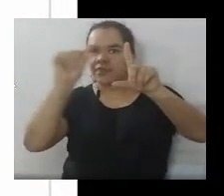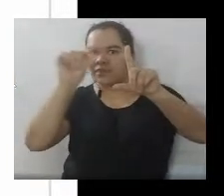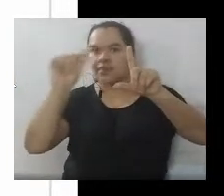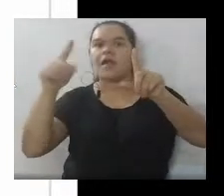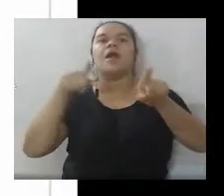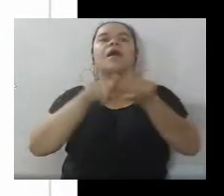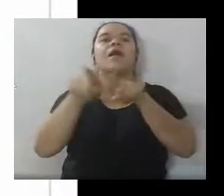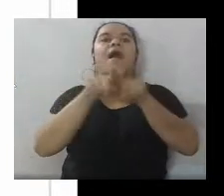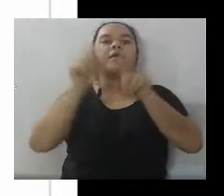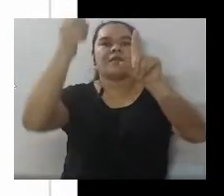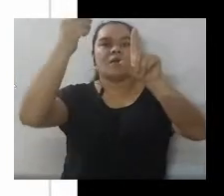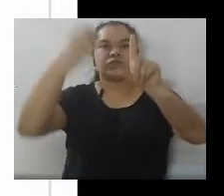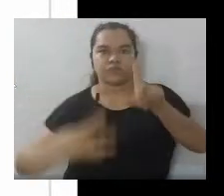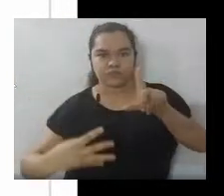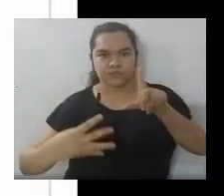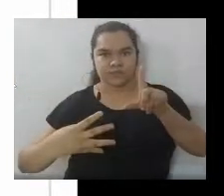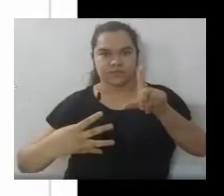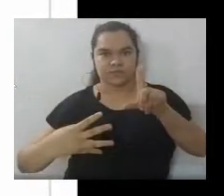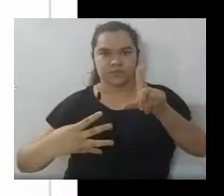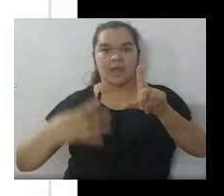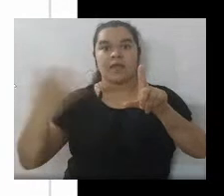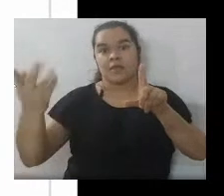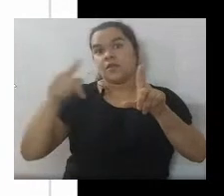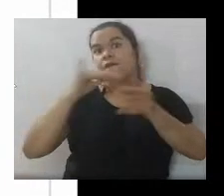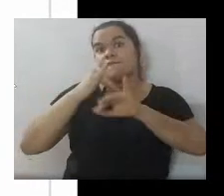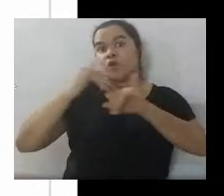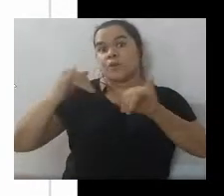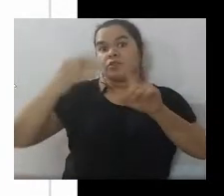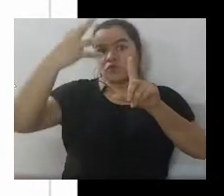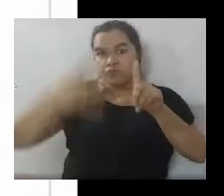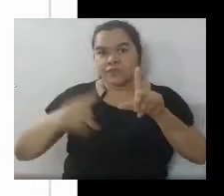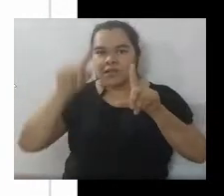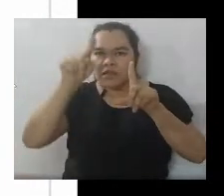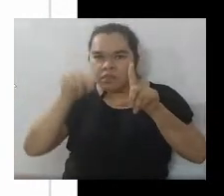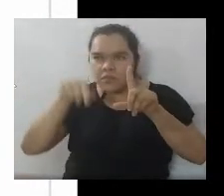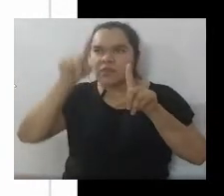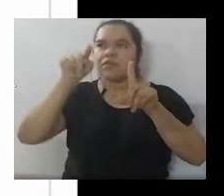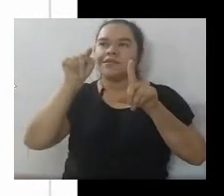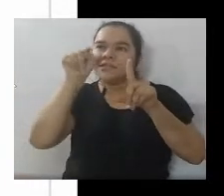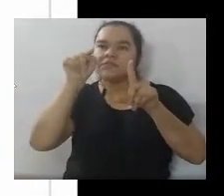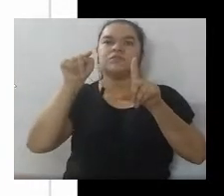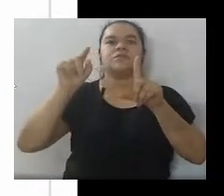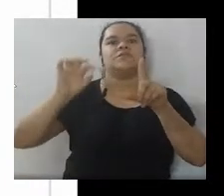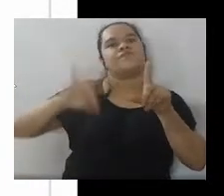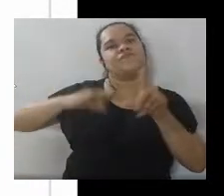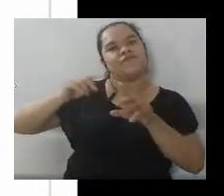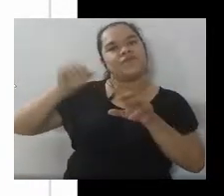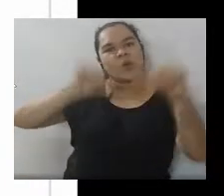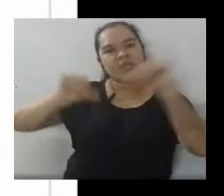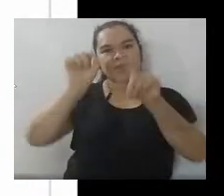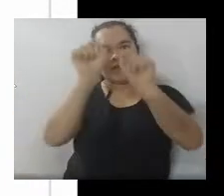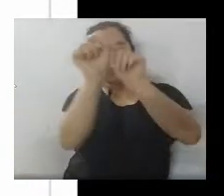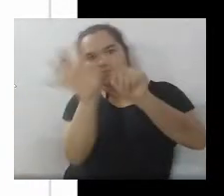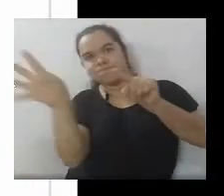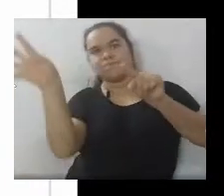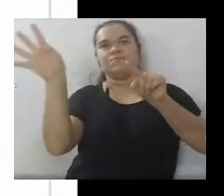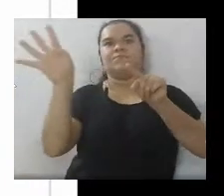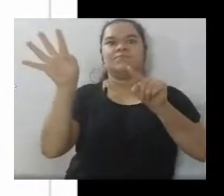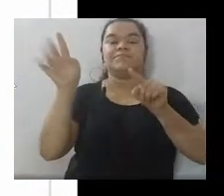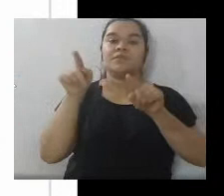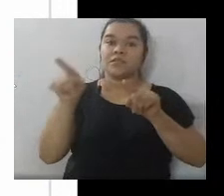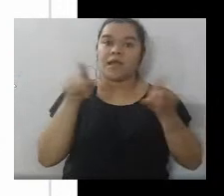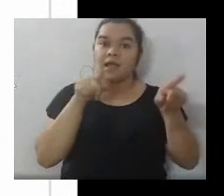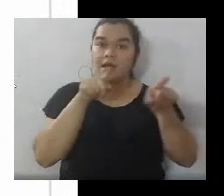la facultad y la información que necesitan acerca de la carrera de bioquímica. Una carrera que tiene un total